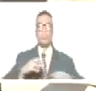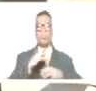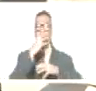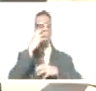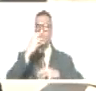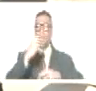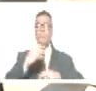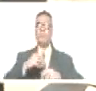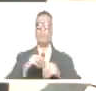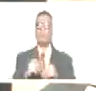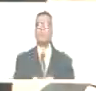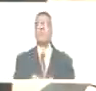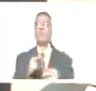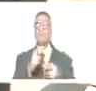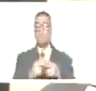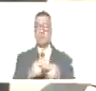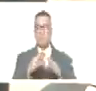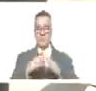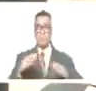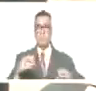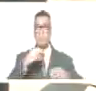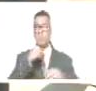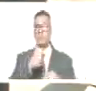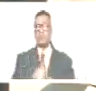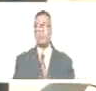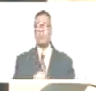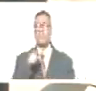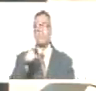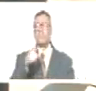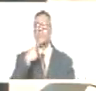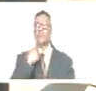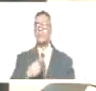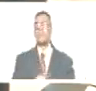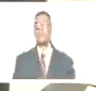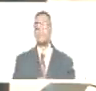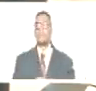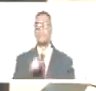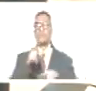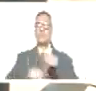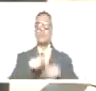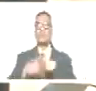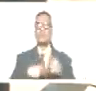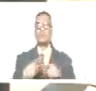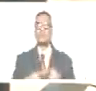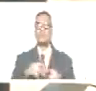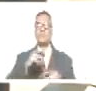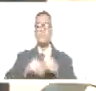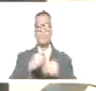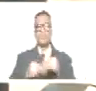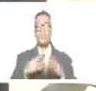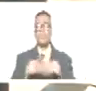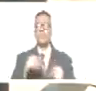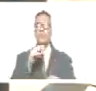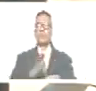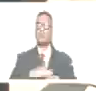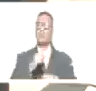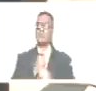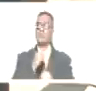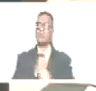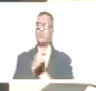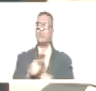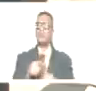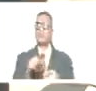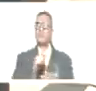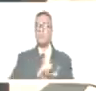Con las vacas sagradas. Cuando dice, el debido proceso se aplicará a todas las actuaciones, artículo 49,